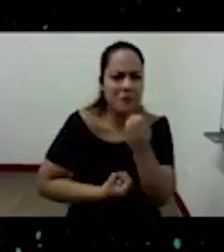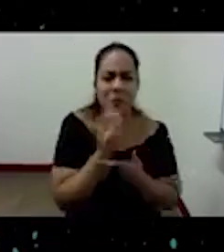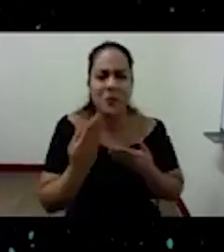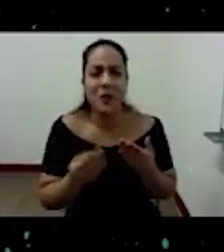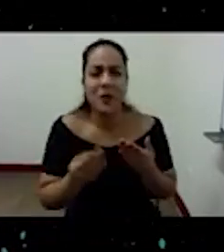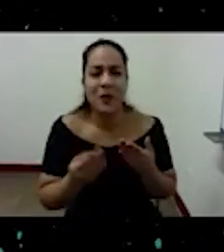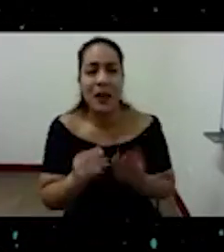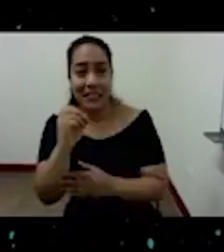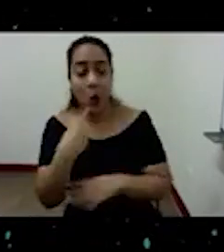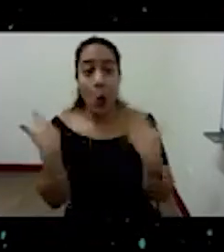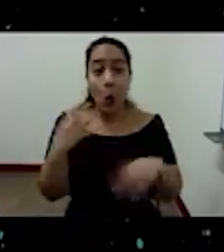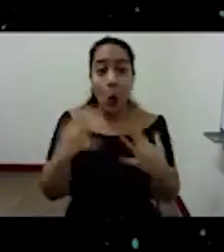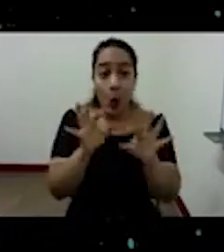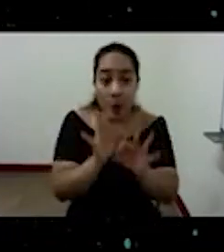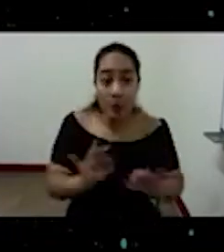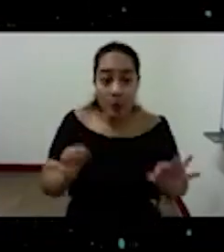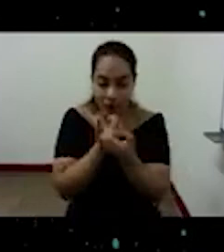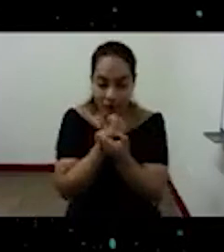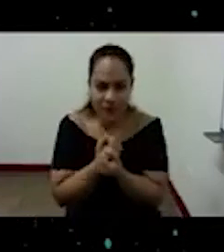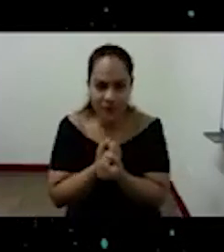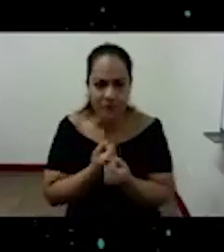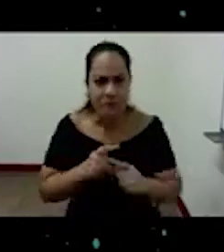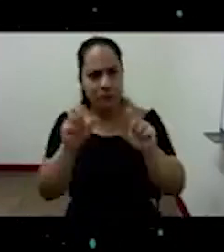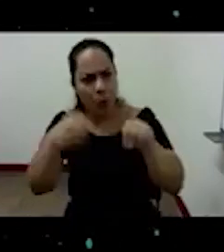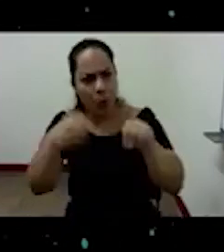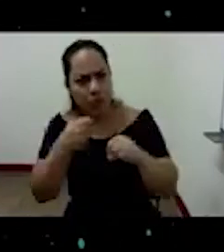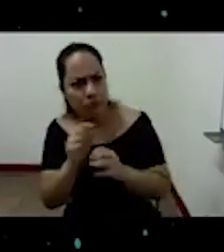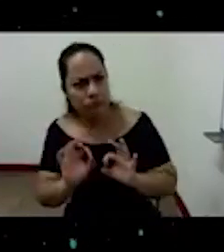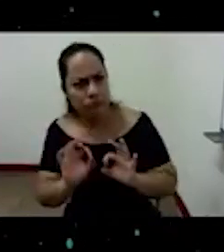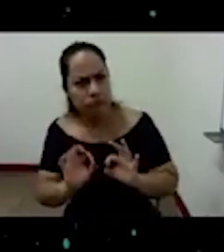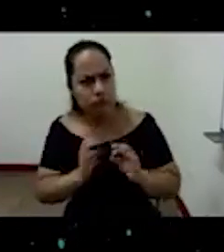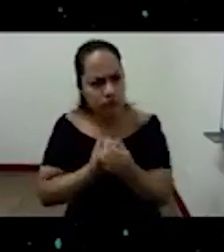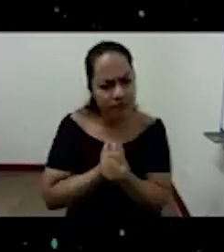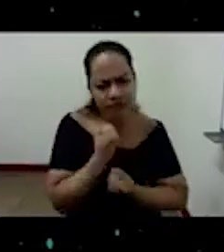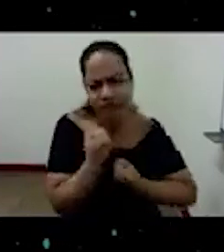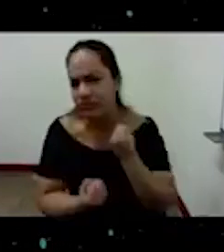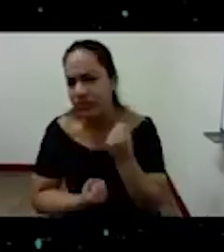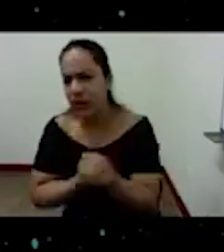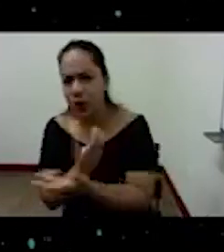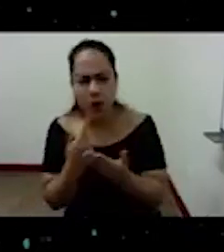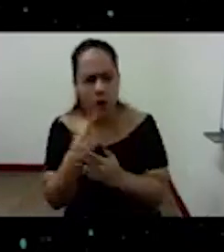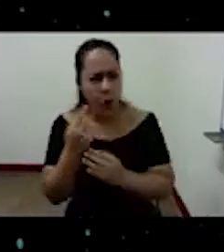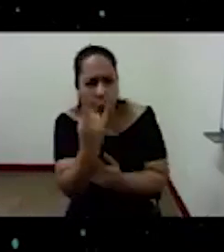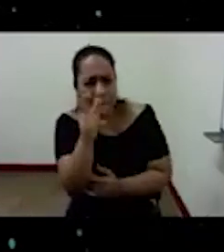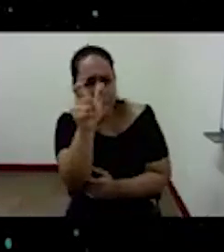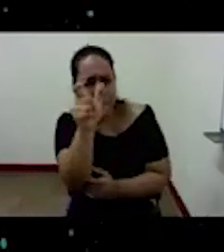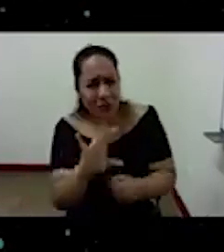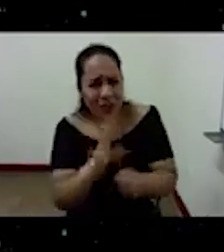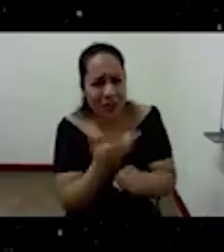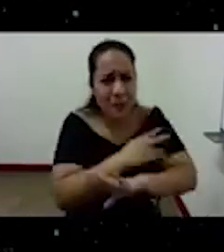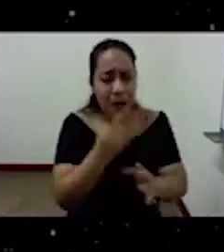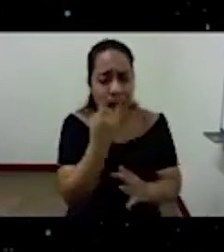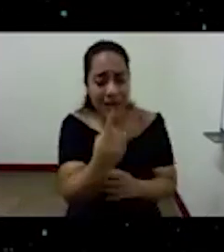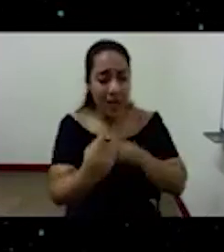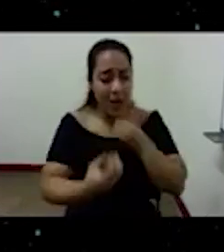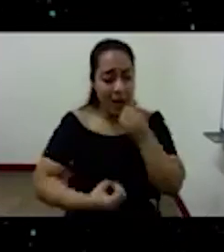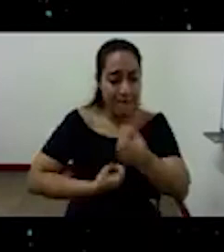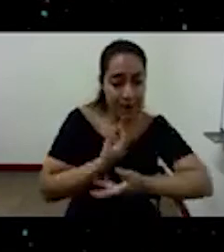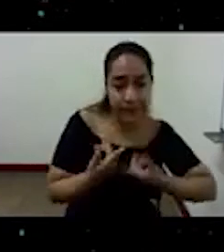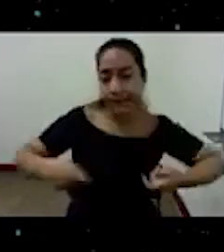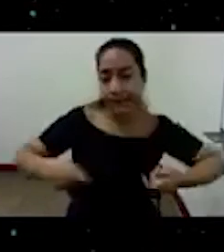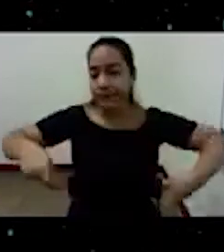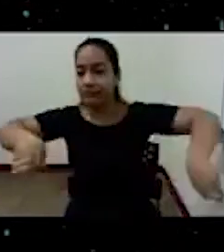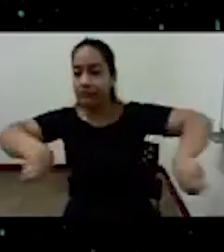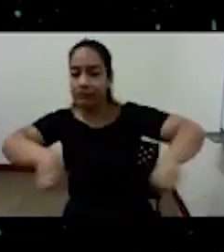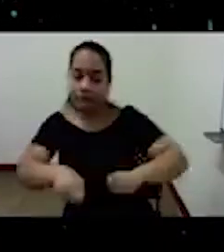esfuerzo entonces hablar de lo que no se quiere hablar, cuando lo único que siempre le ha interesado al artista es hacer, danzar,